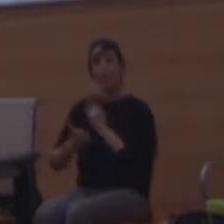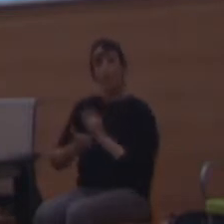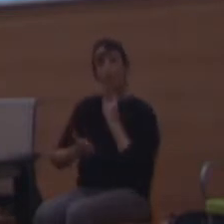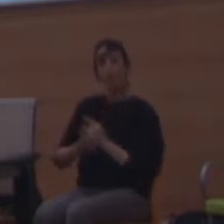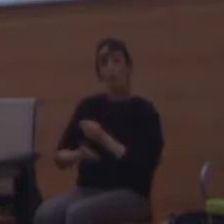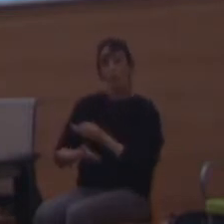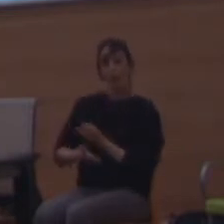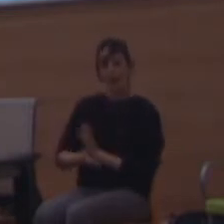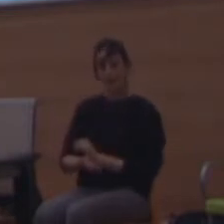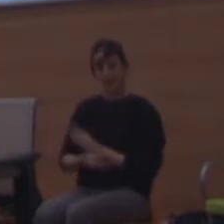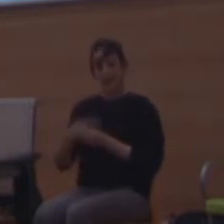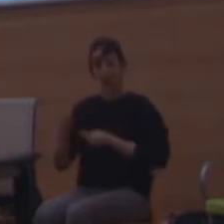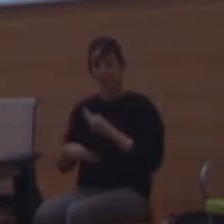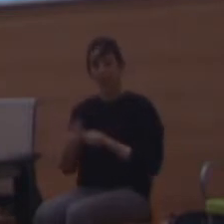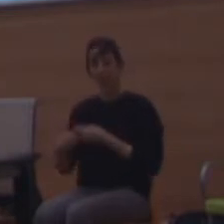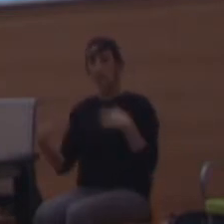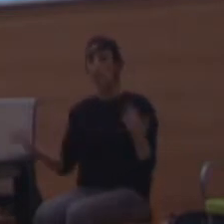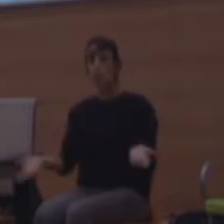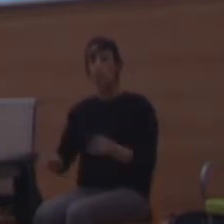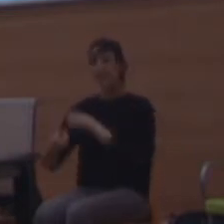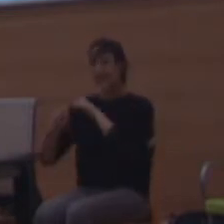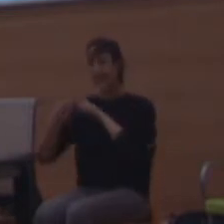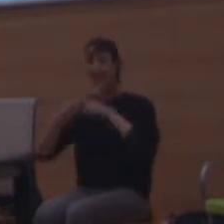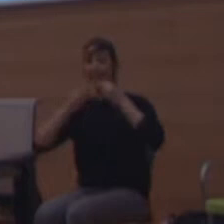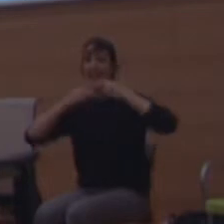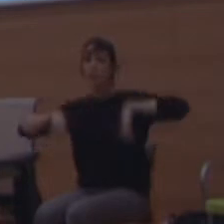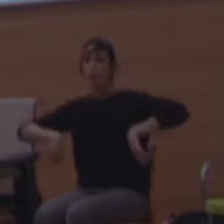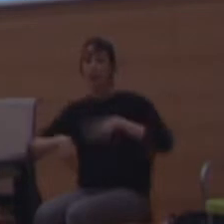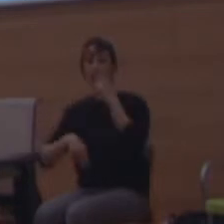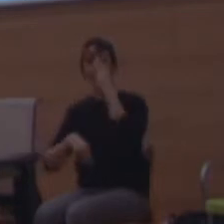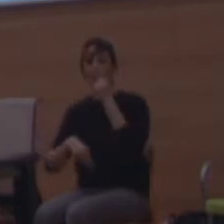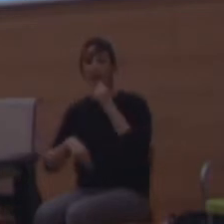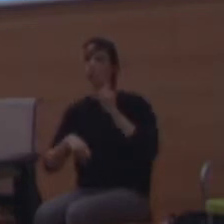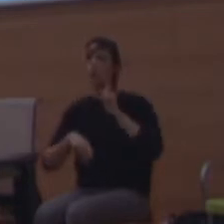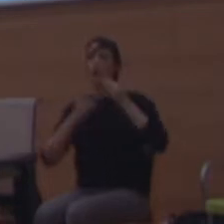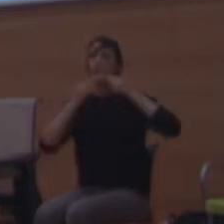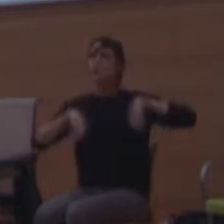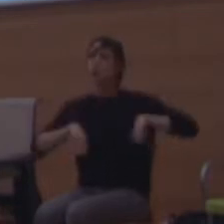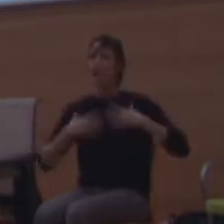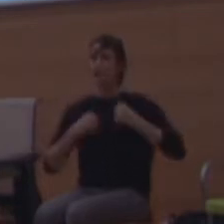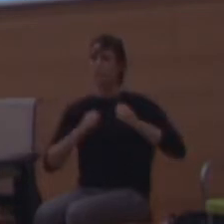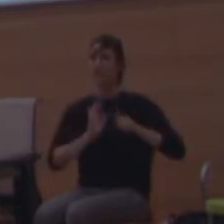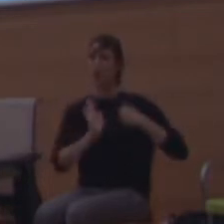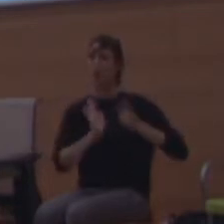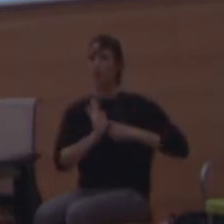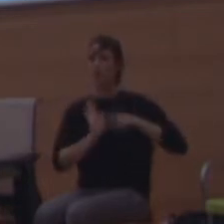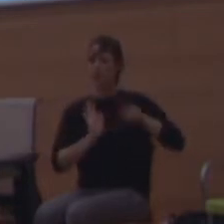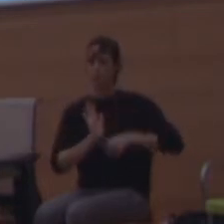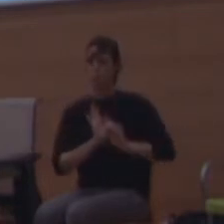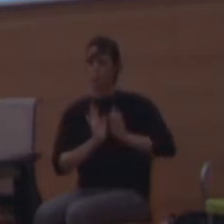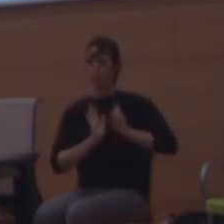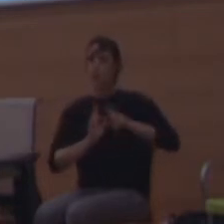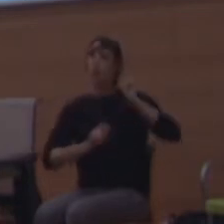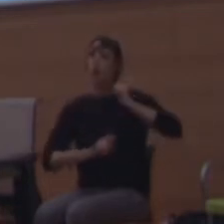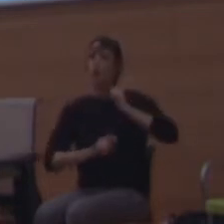¿Qué es lo que nos interesa de la historia del pie, no de su historia completa, con respecto a ese paciente?